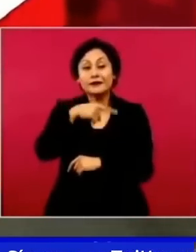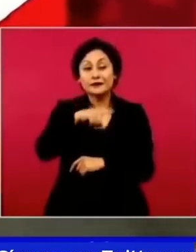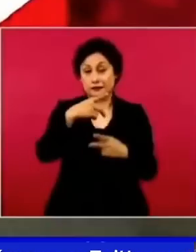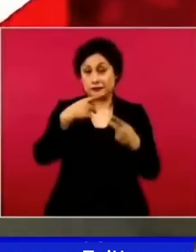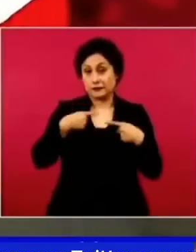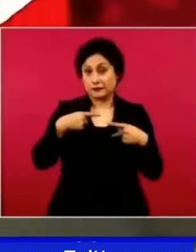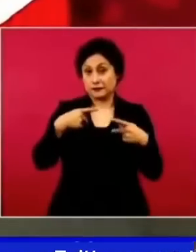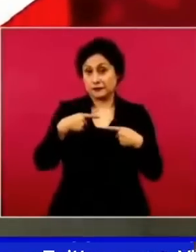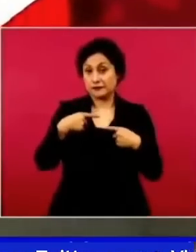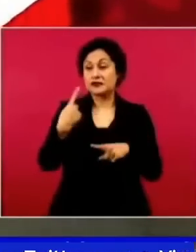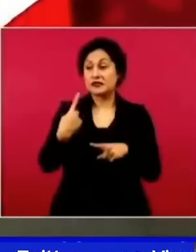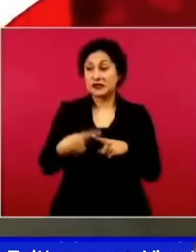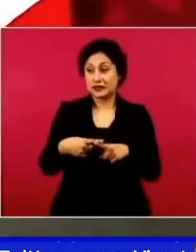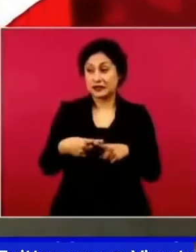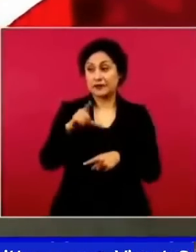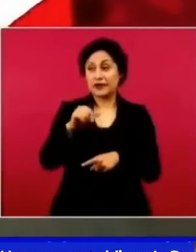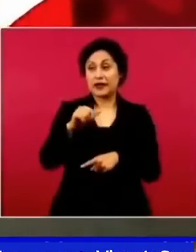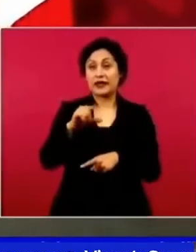a Lili Telles.